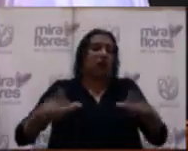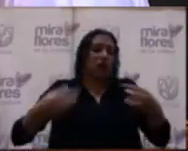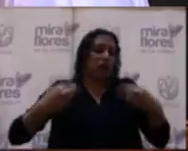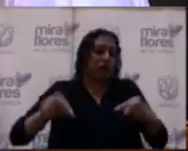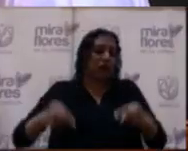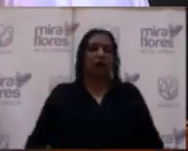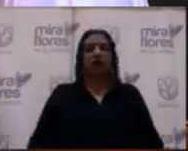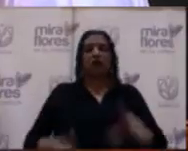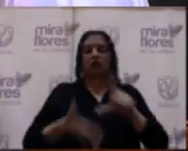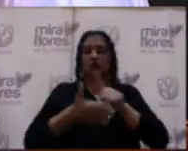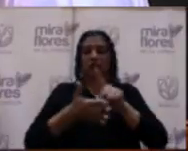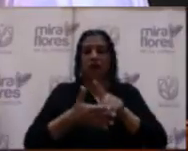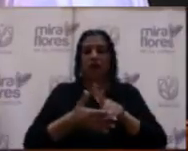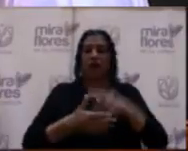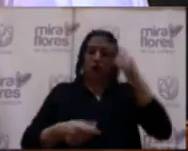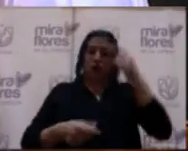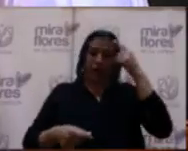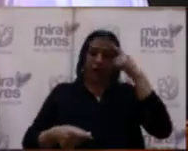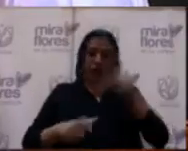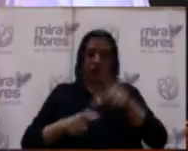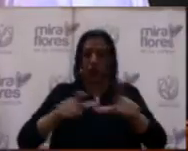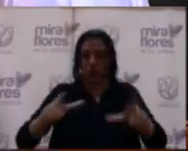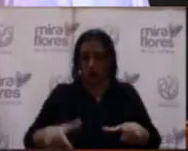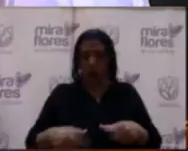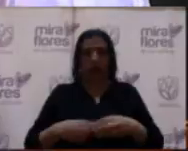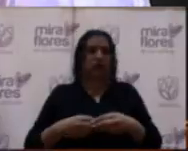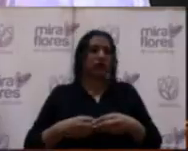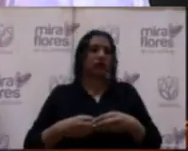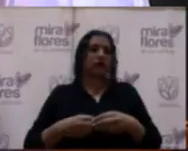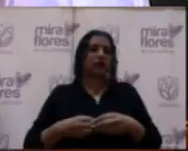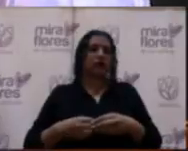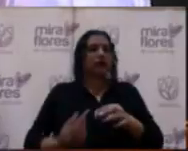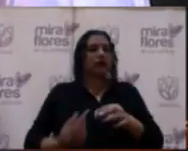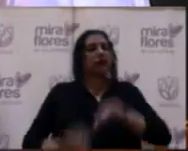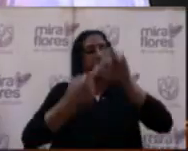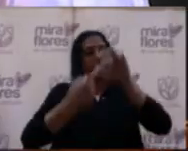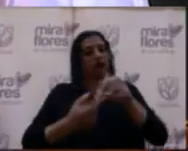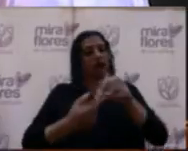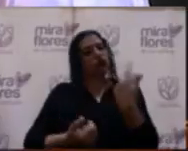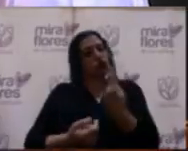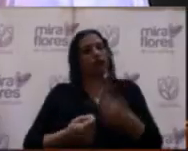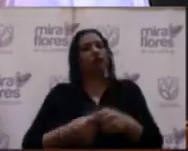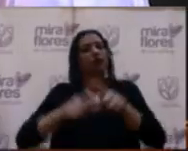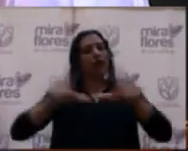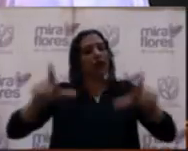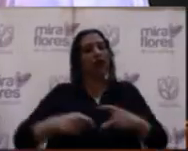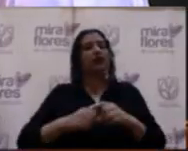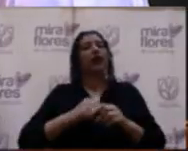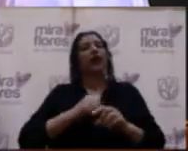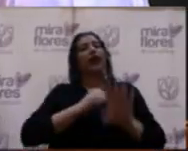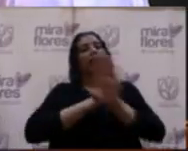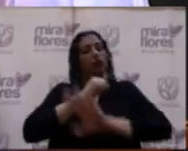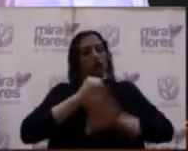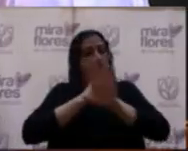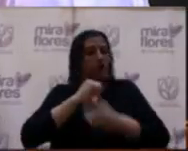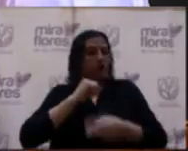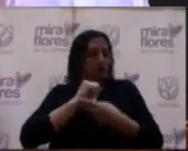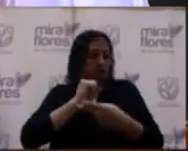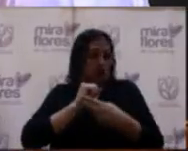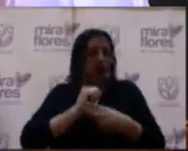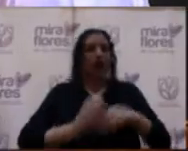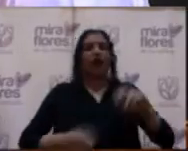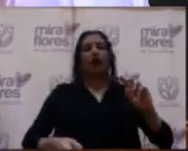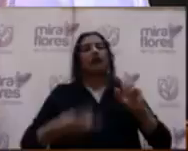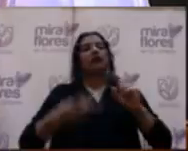las zonas reservadas son y están creadas, digamos, para zonas de seguridad. Y segundo, yo creo que